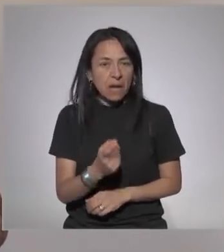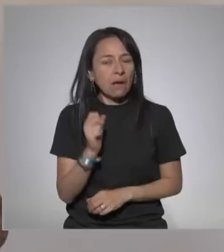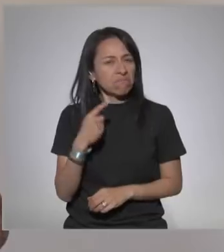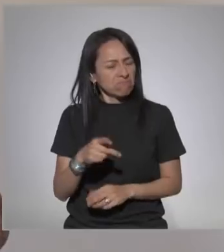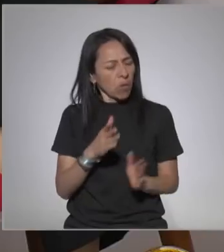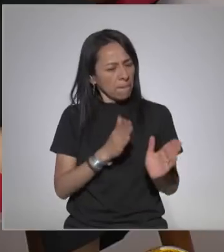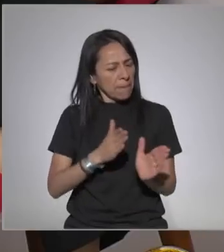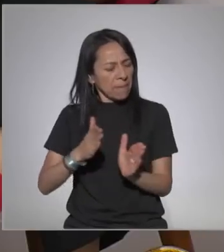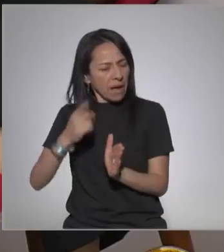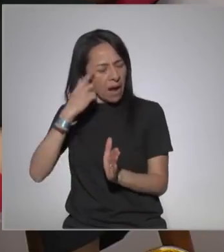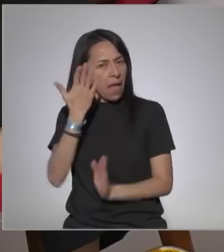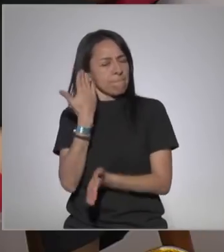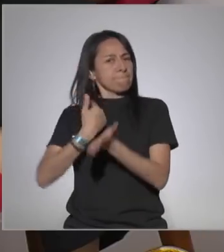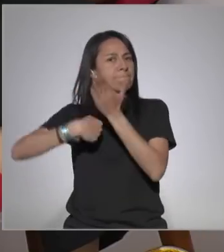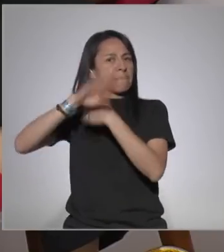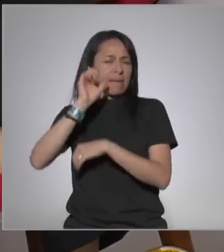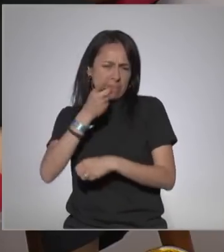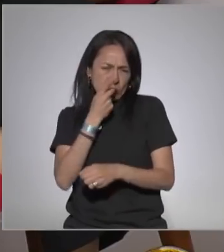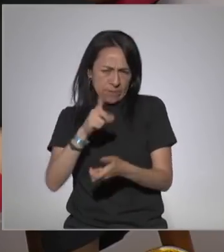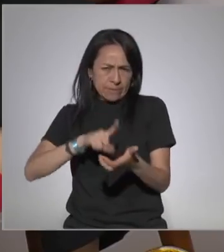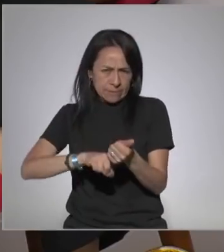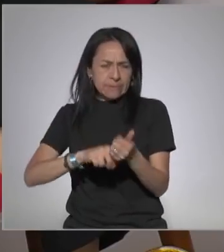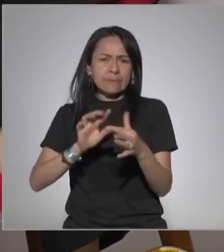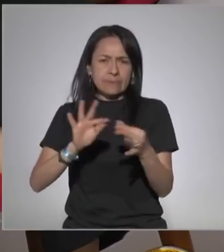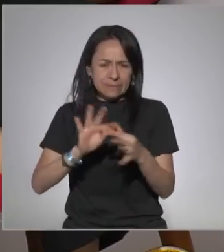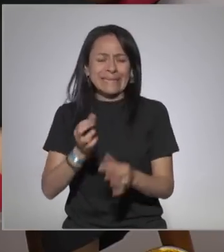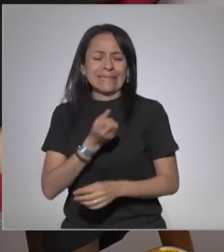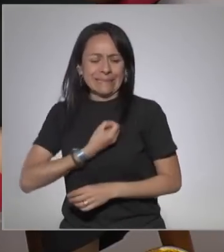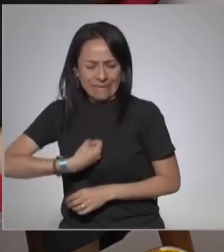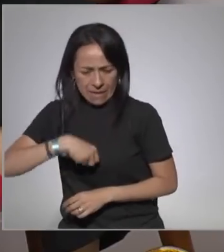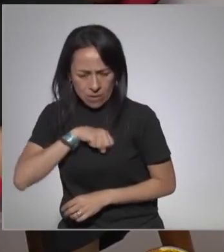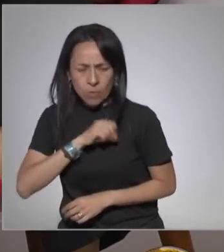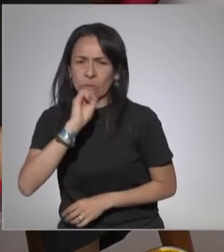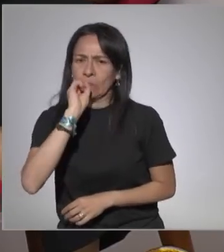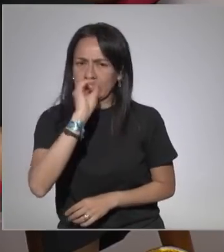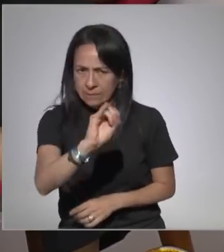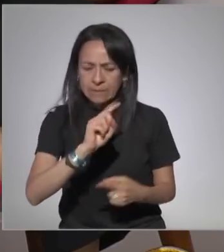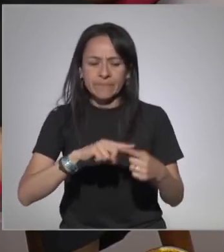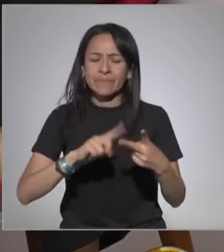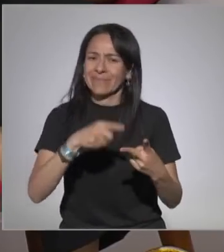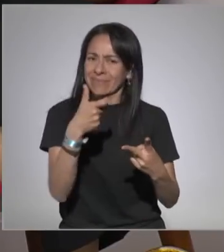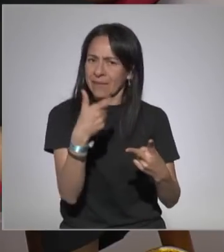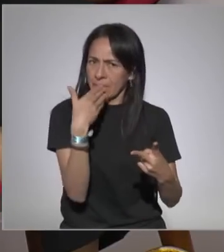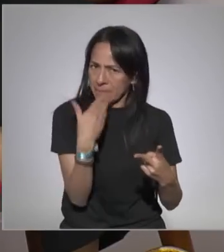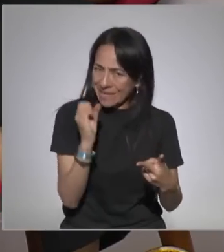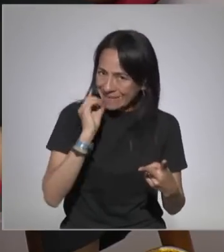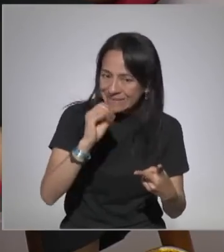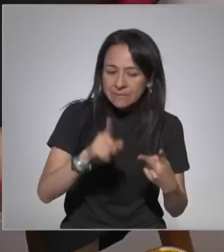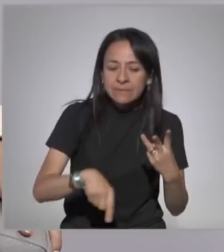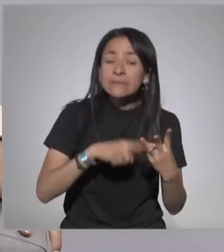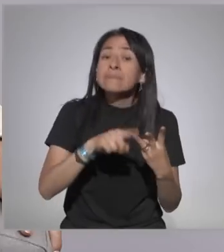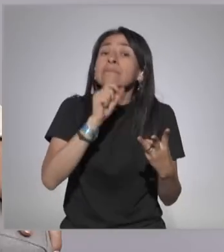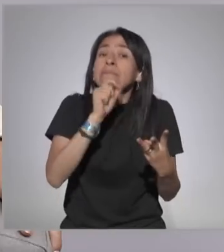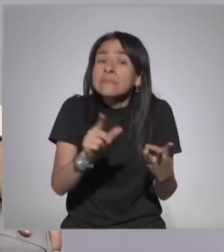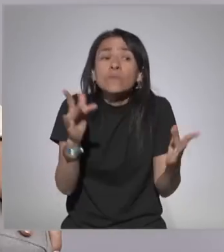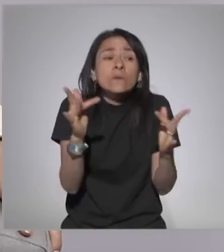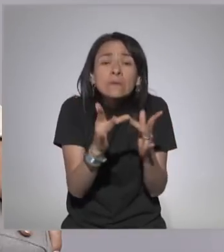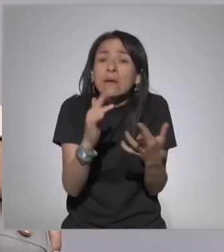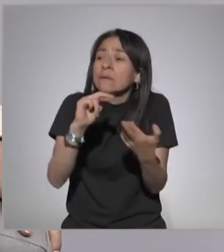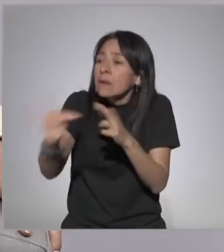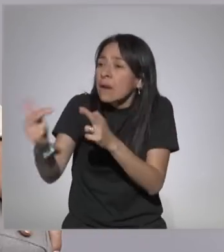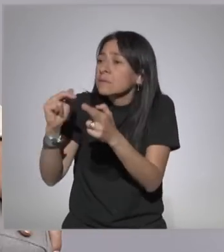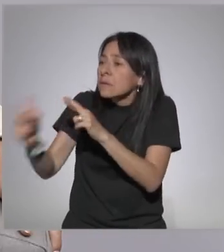importancia, además de la salud, además de tener unas finanzas, de tener relaciones. O sea, tener